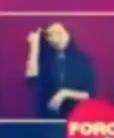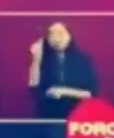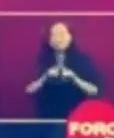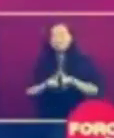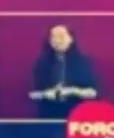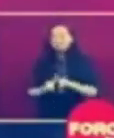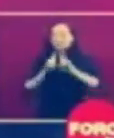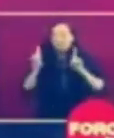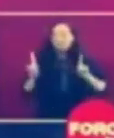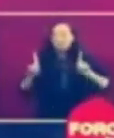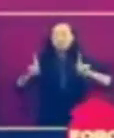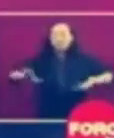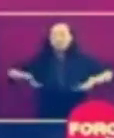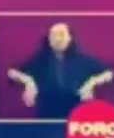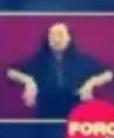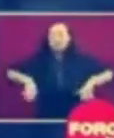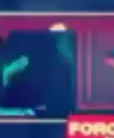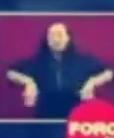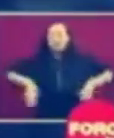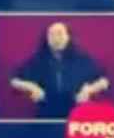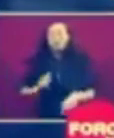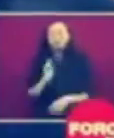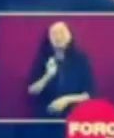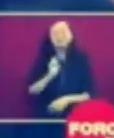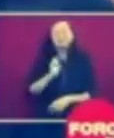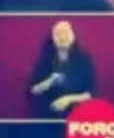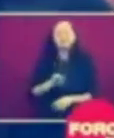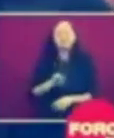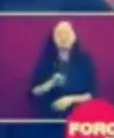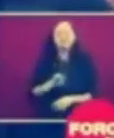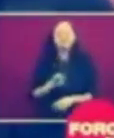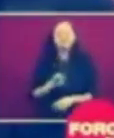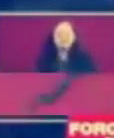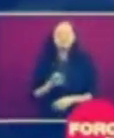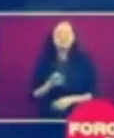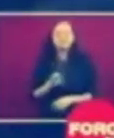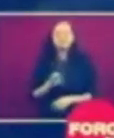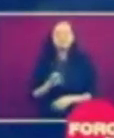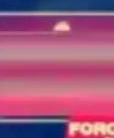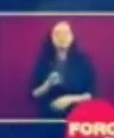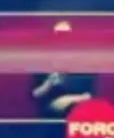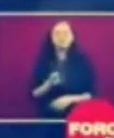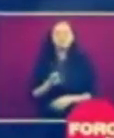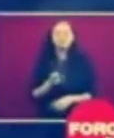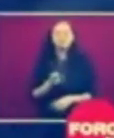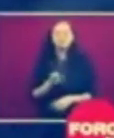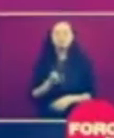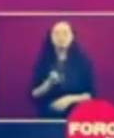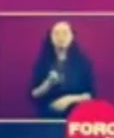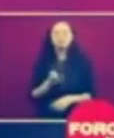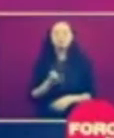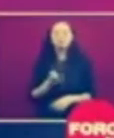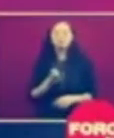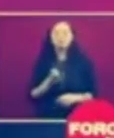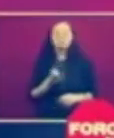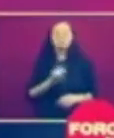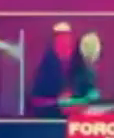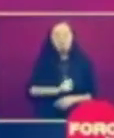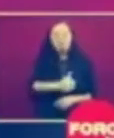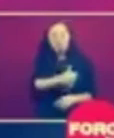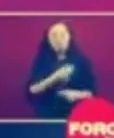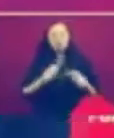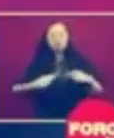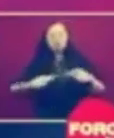abusar de nuestros semejantes. Esto no les va a restar autoridad,